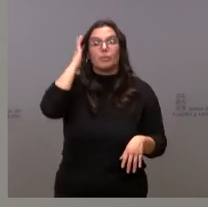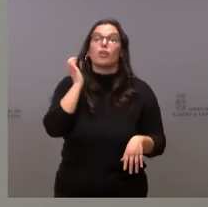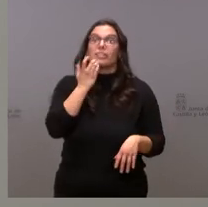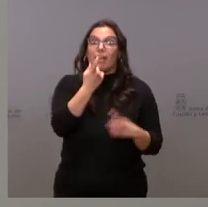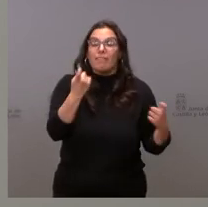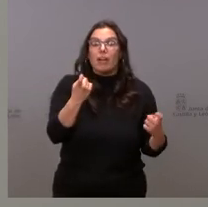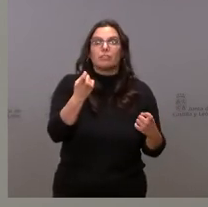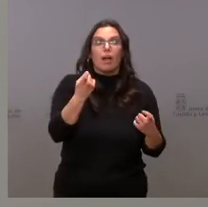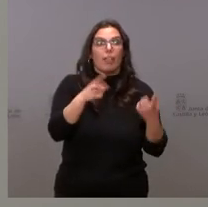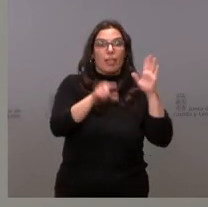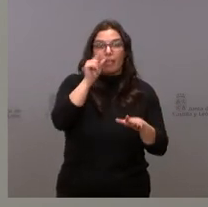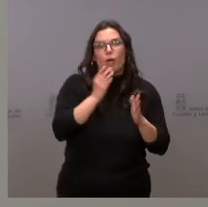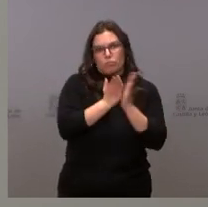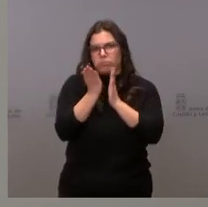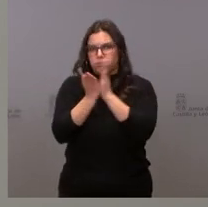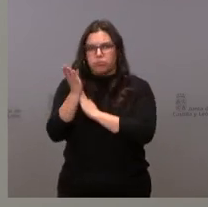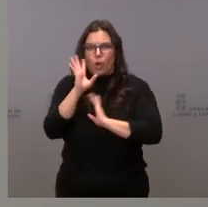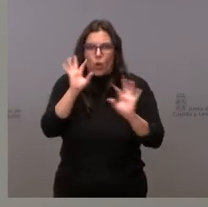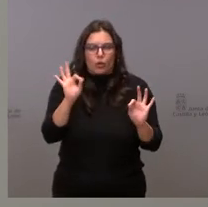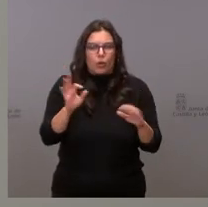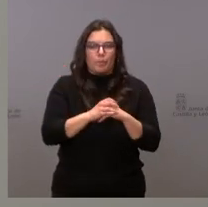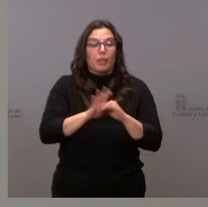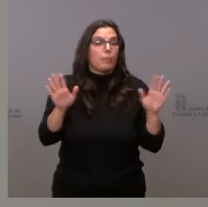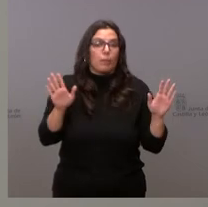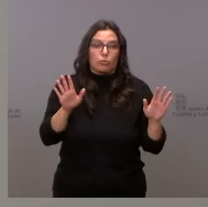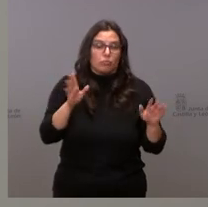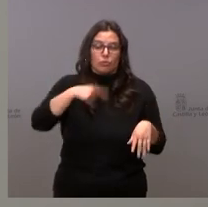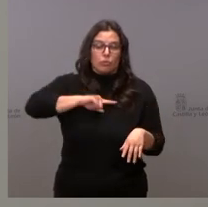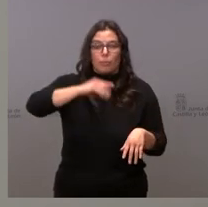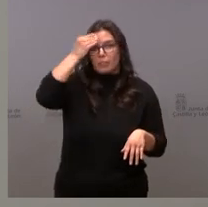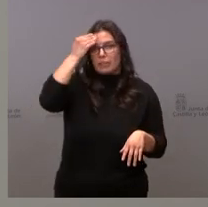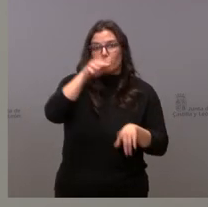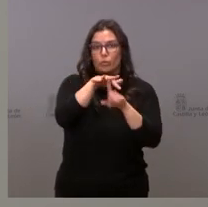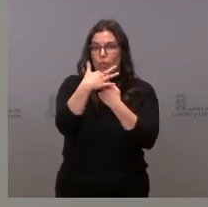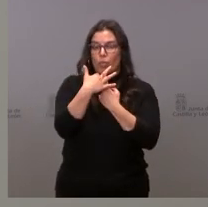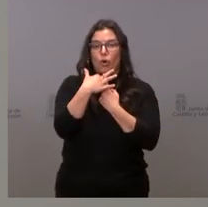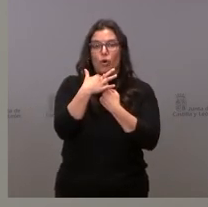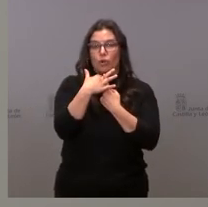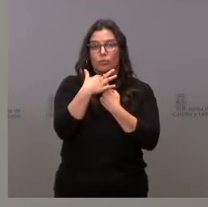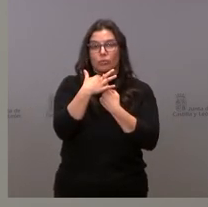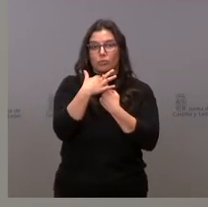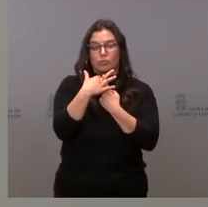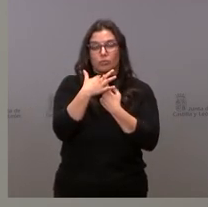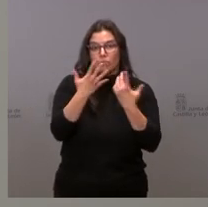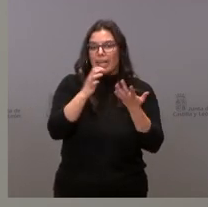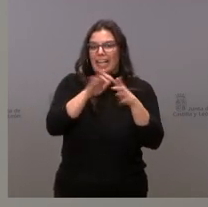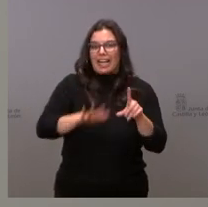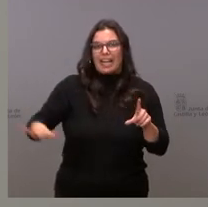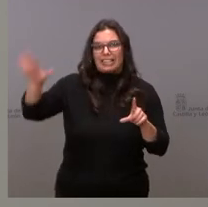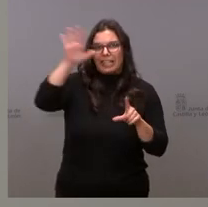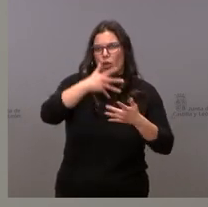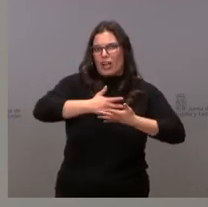alguna decisión por supuesto tomaríamos esta decisión pero vamos queremos que la situación como castilla y león es una comunidad tan